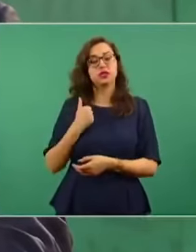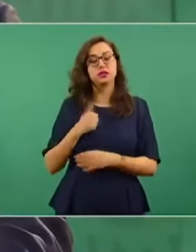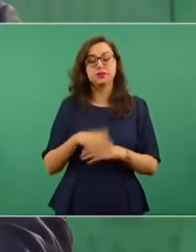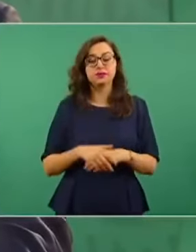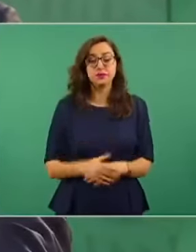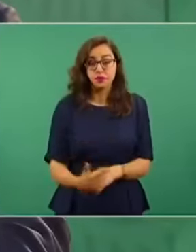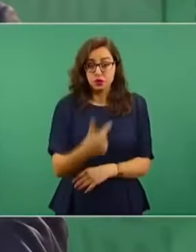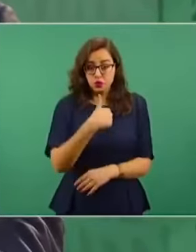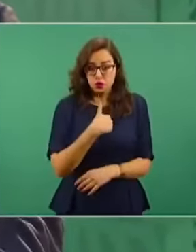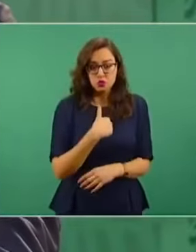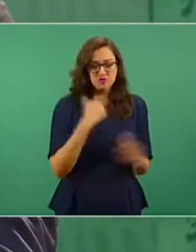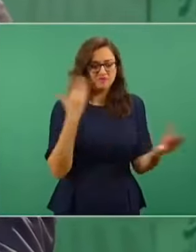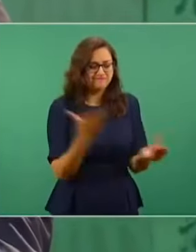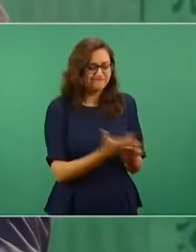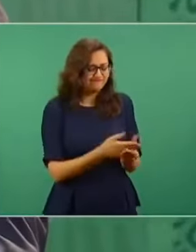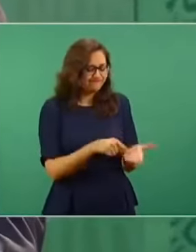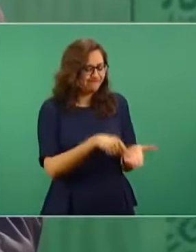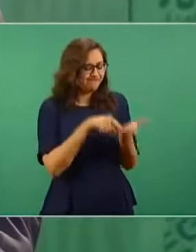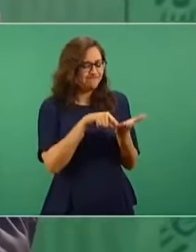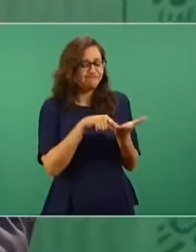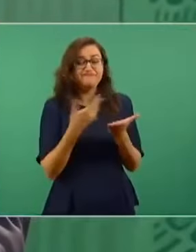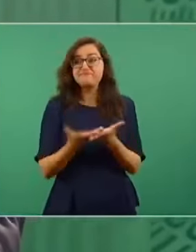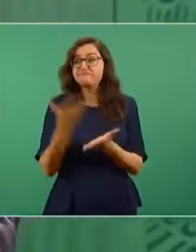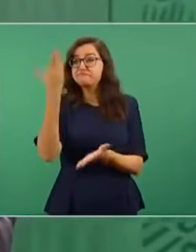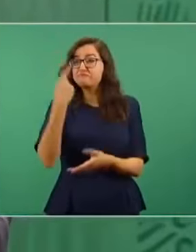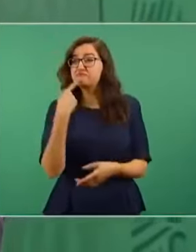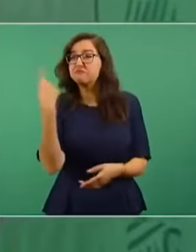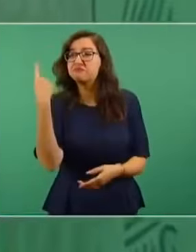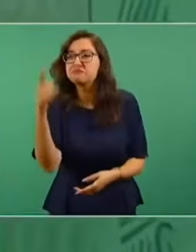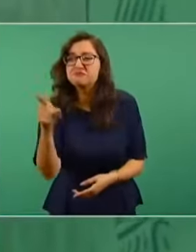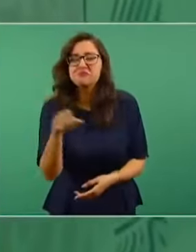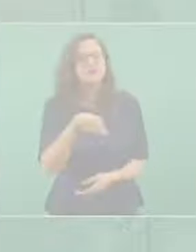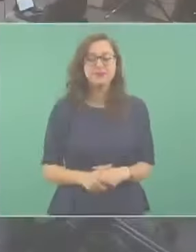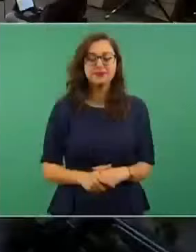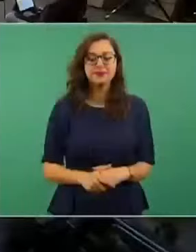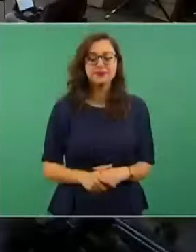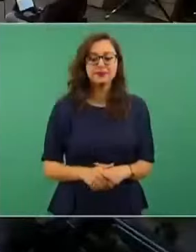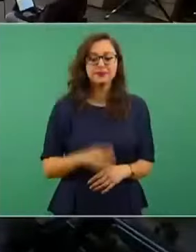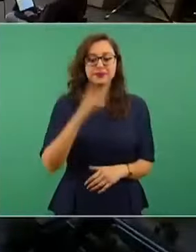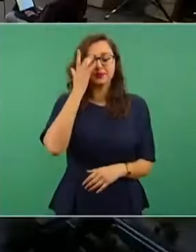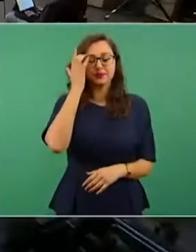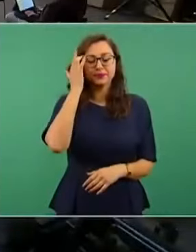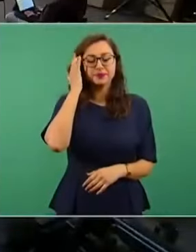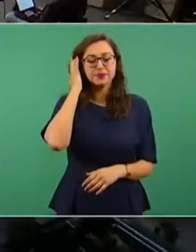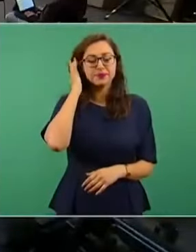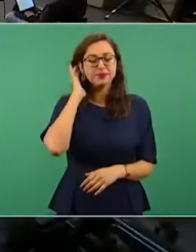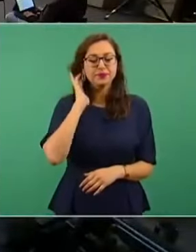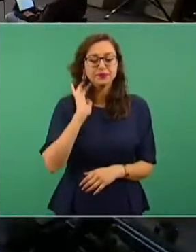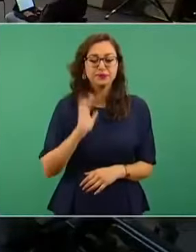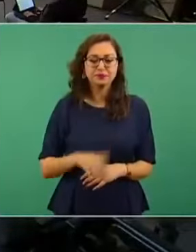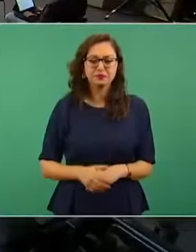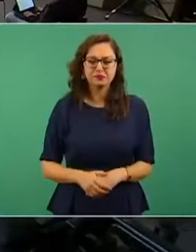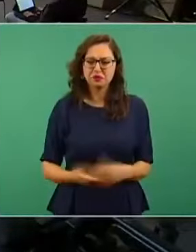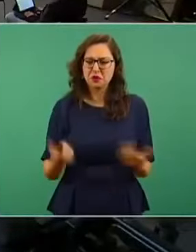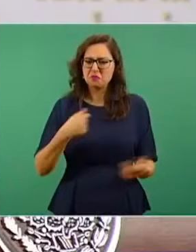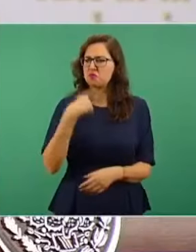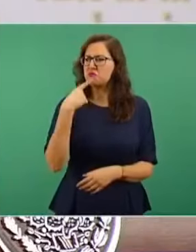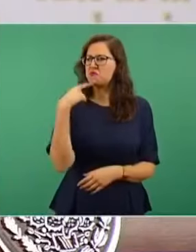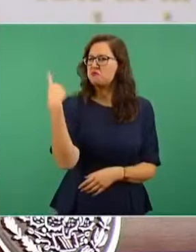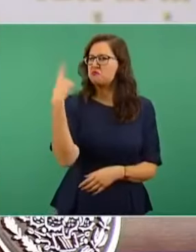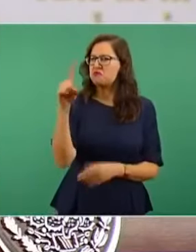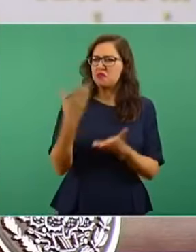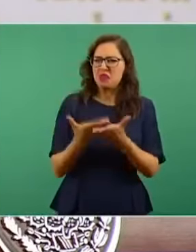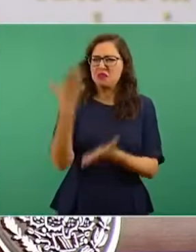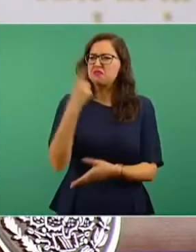Nosotros no hemos presentado ninguna denuncia a partir de ese expediente, y no lo hemos hecho, entre otras cosas,